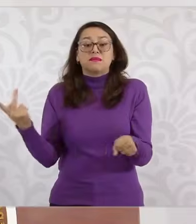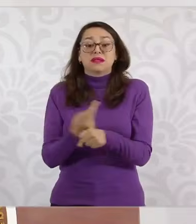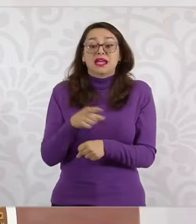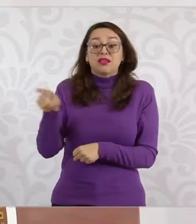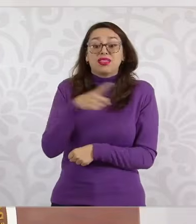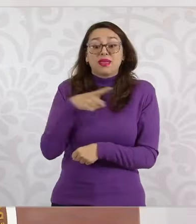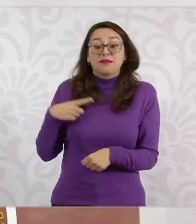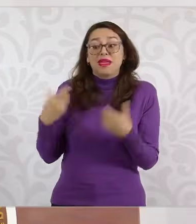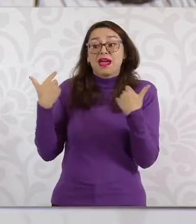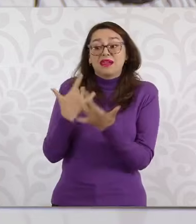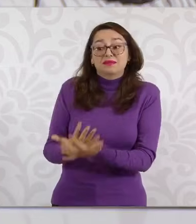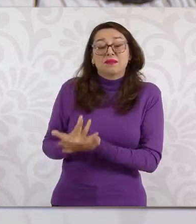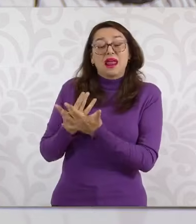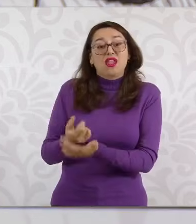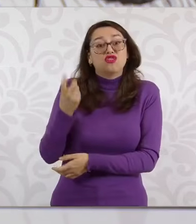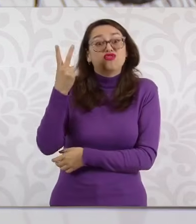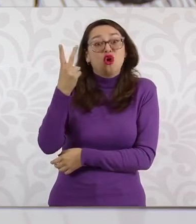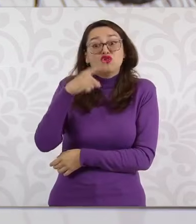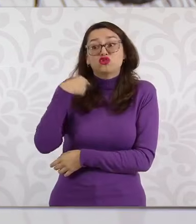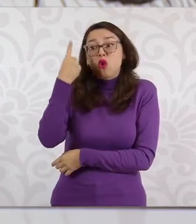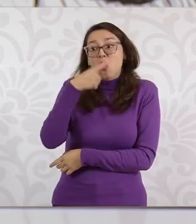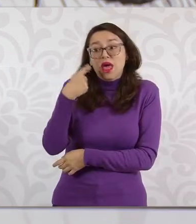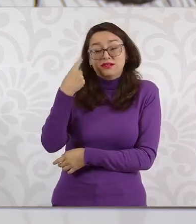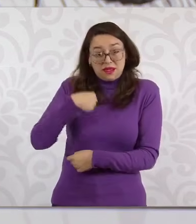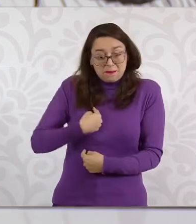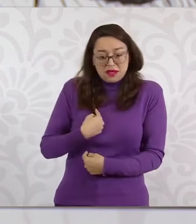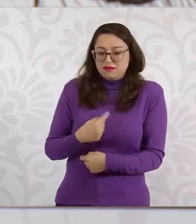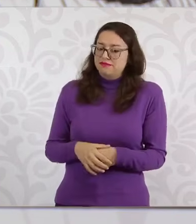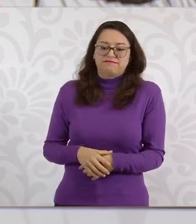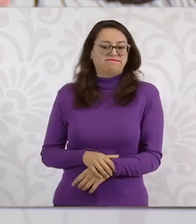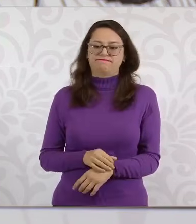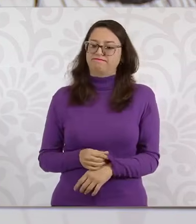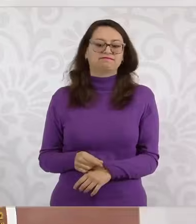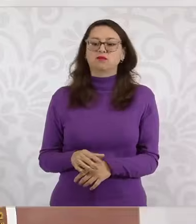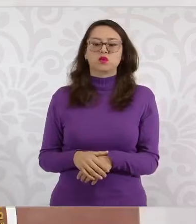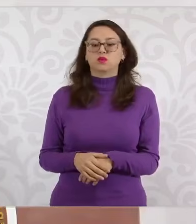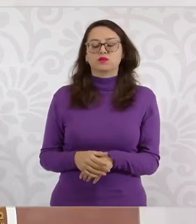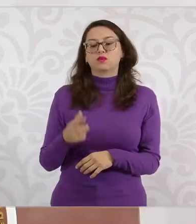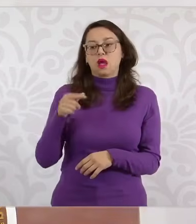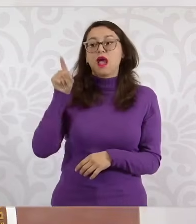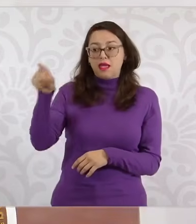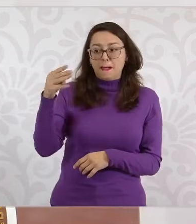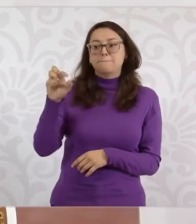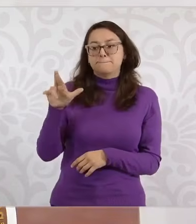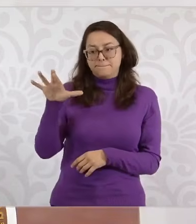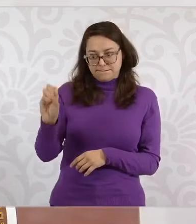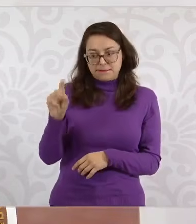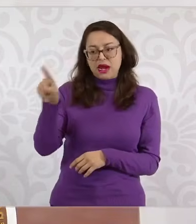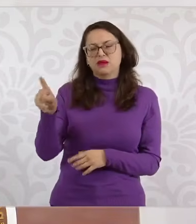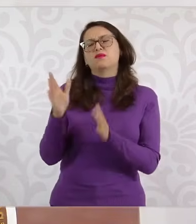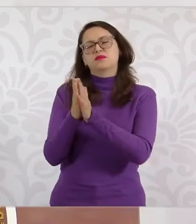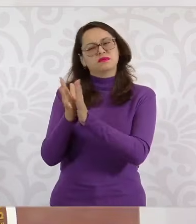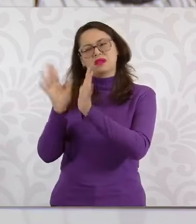esperado otra hora para que nosotros pudiéramos llegar. Entonces hablamos con Mario y le dijimos que ya estaba en la escuela y Edna, pues que